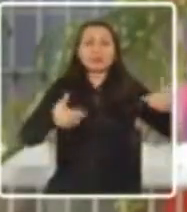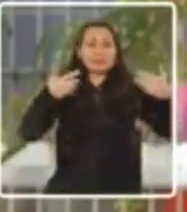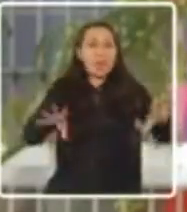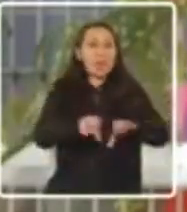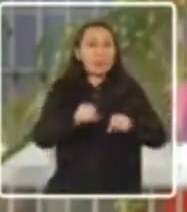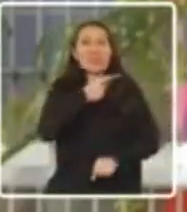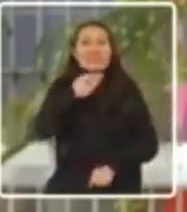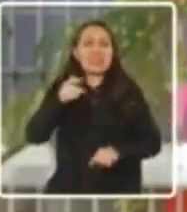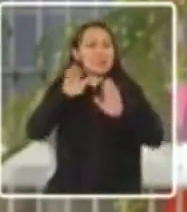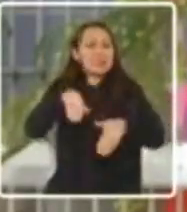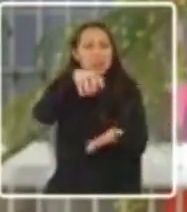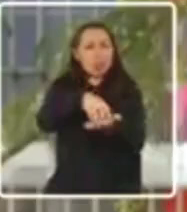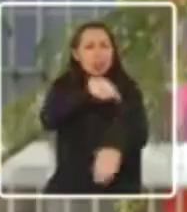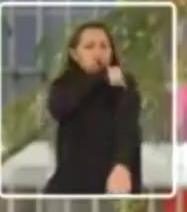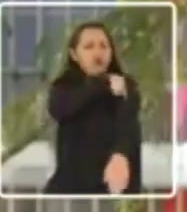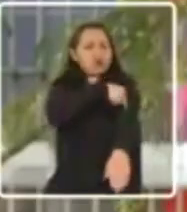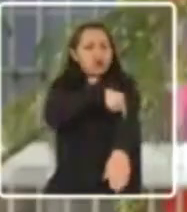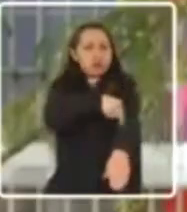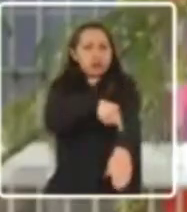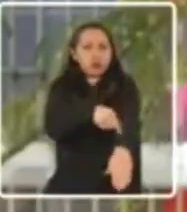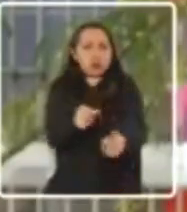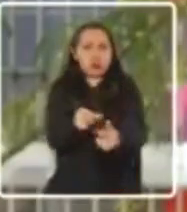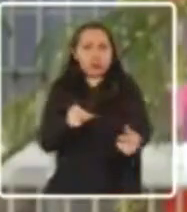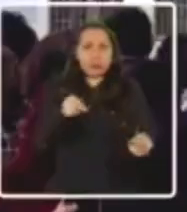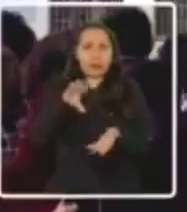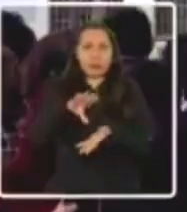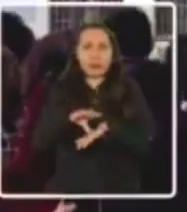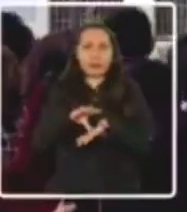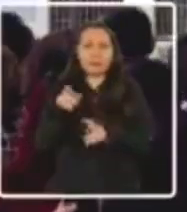100 de estos centros a lo largo y ancho del país.